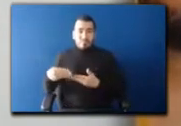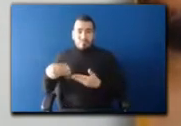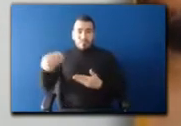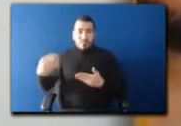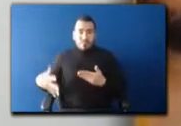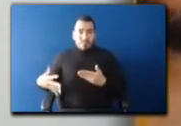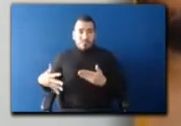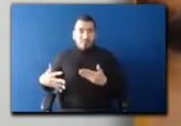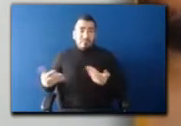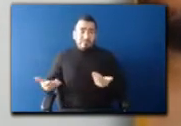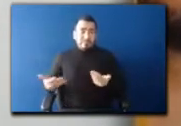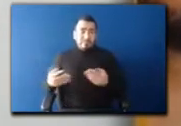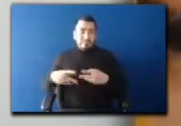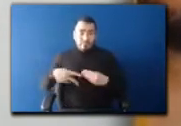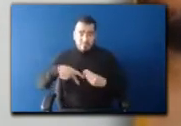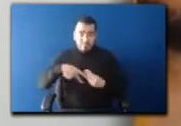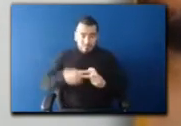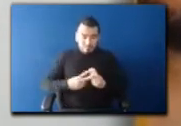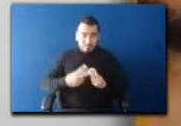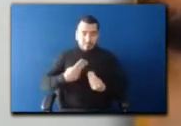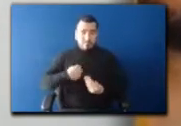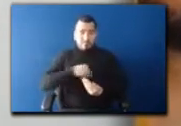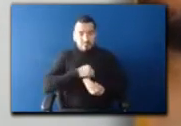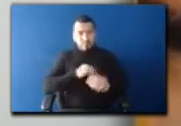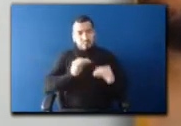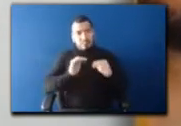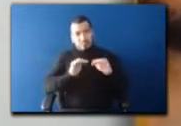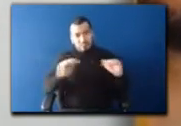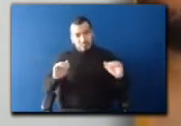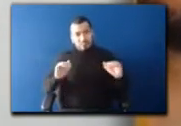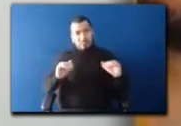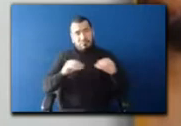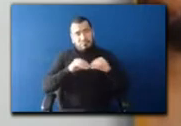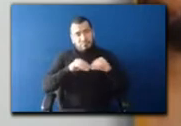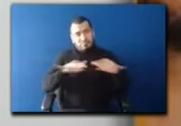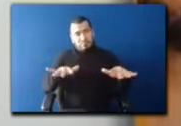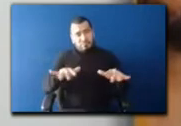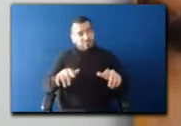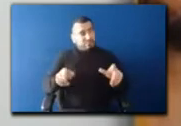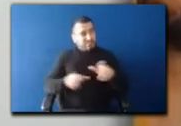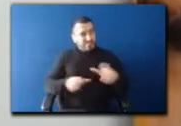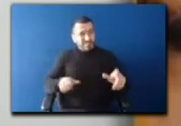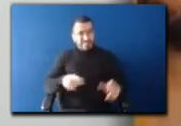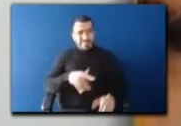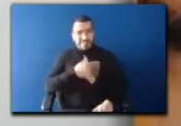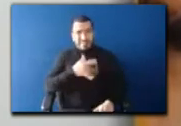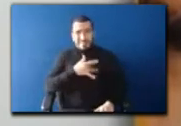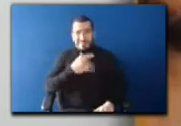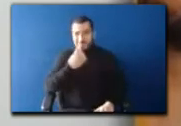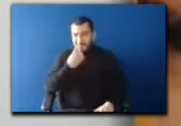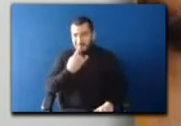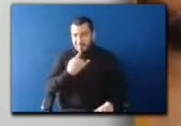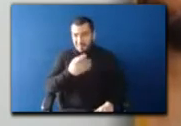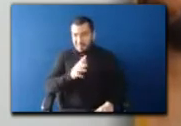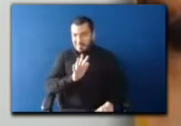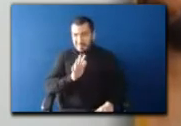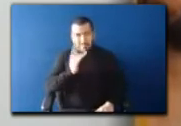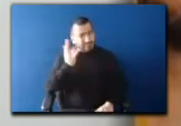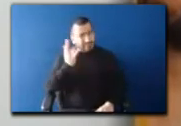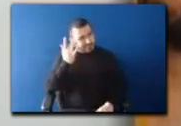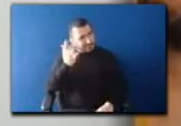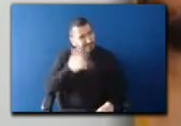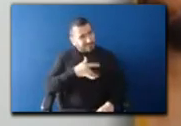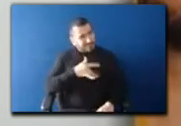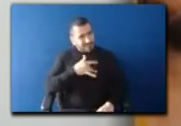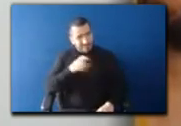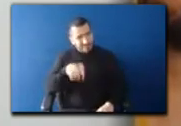Esa herramienta, por más que la difundimos, por más de que contamos, la gente no la consulta porque siente que no es necesario. Y ahí es donde